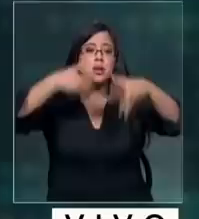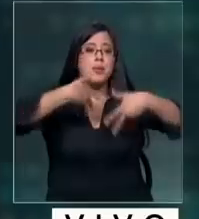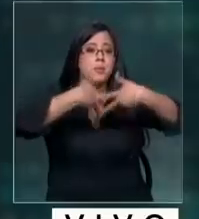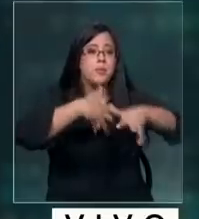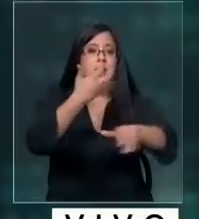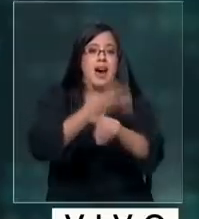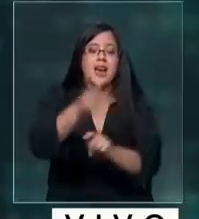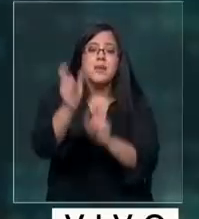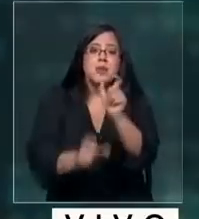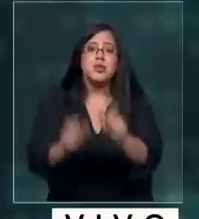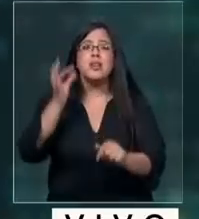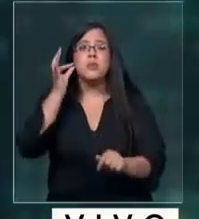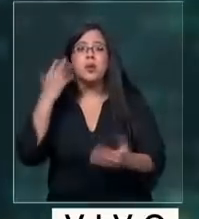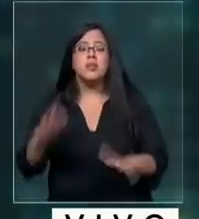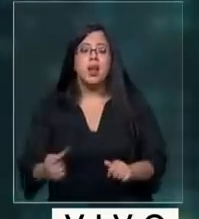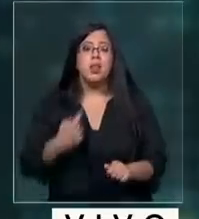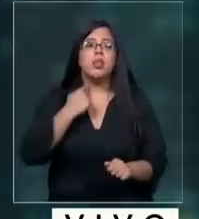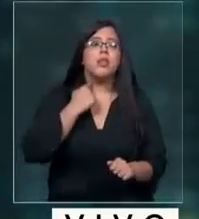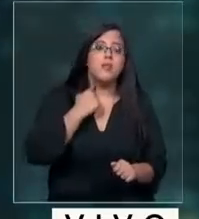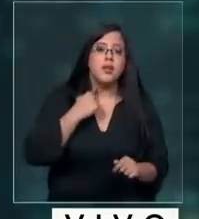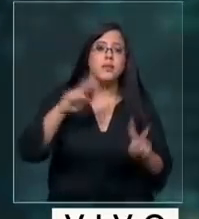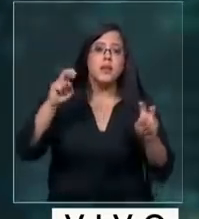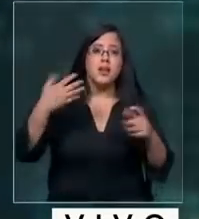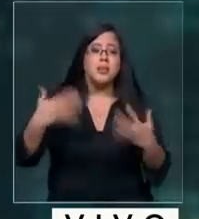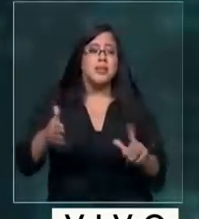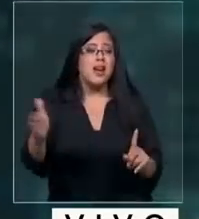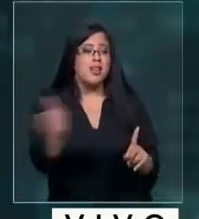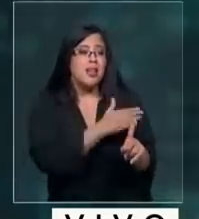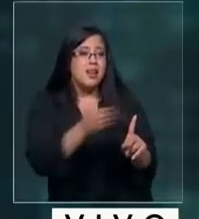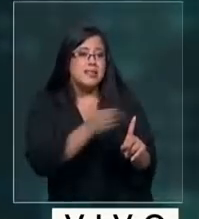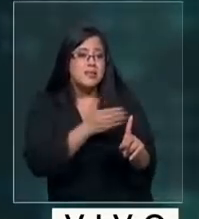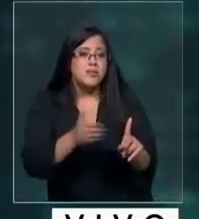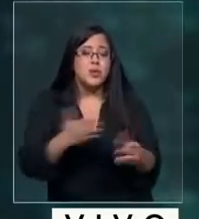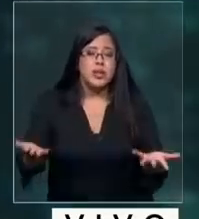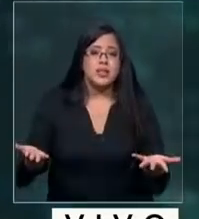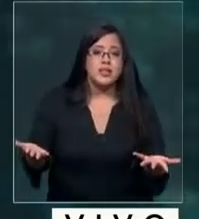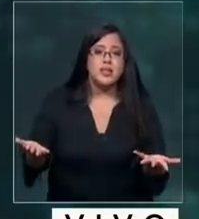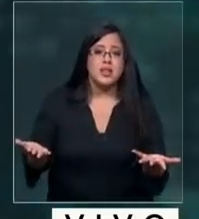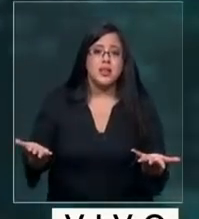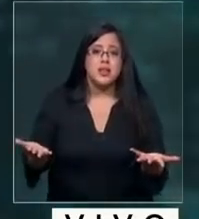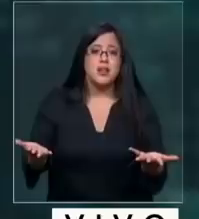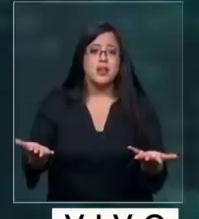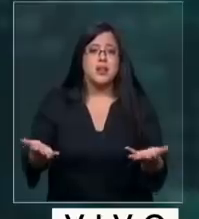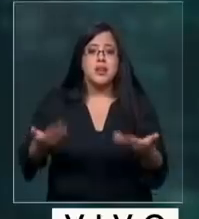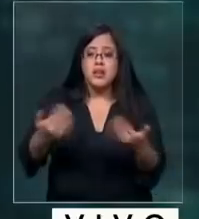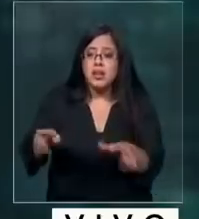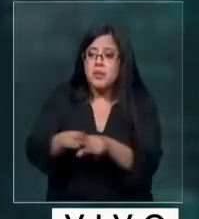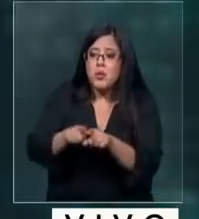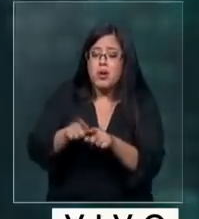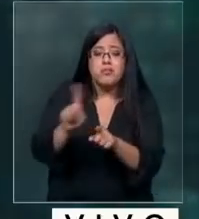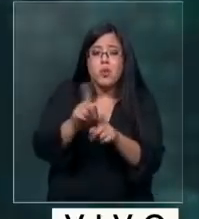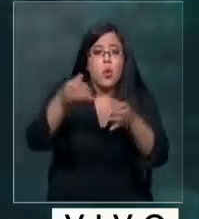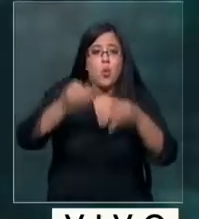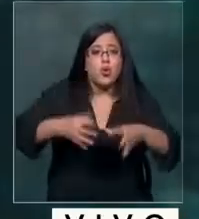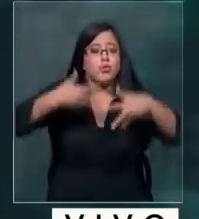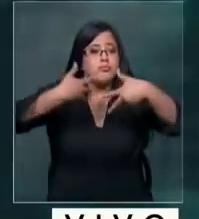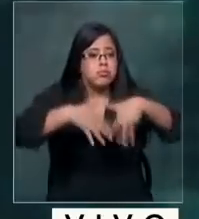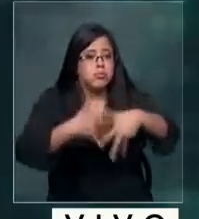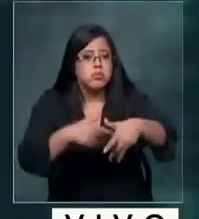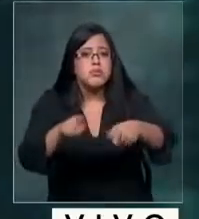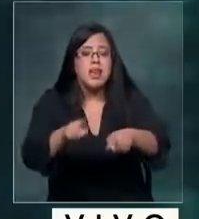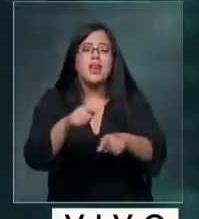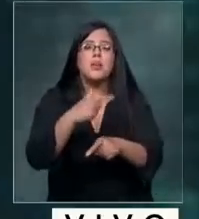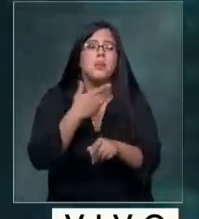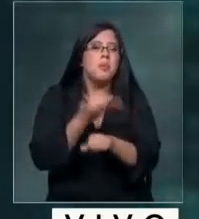violencia machista entonces para ella también es violento estar marchando con un hombre cuando justamente lo que están demandando en la calle es el fin de la violencia